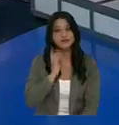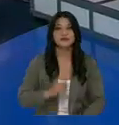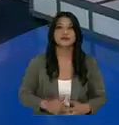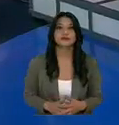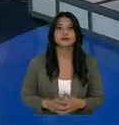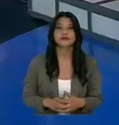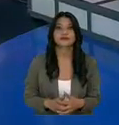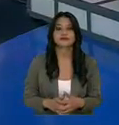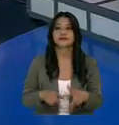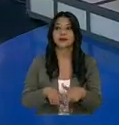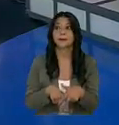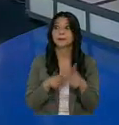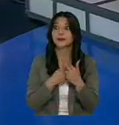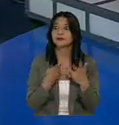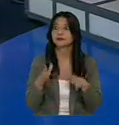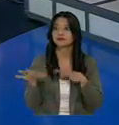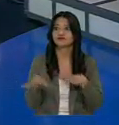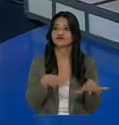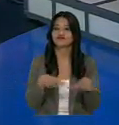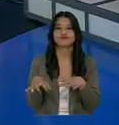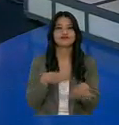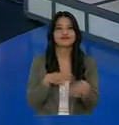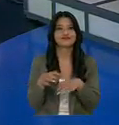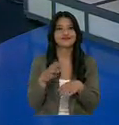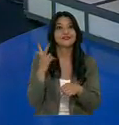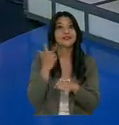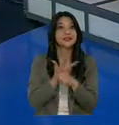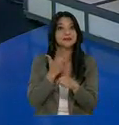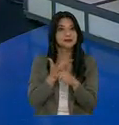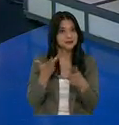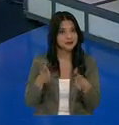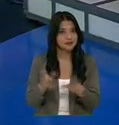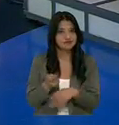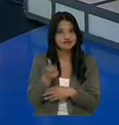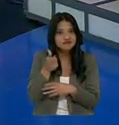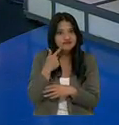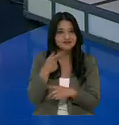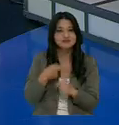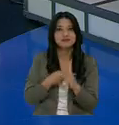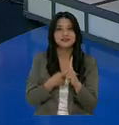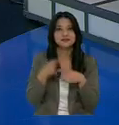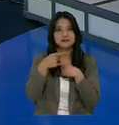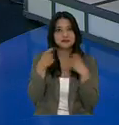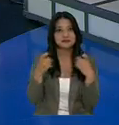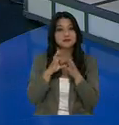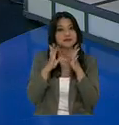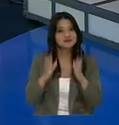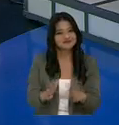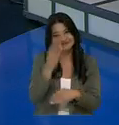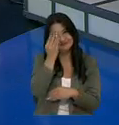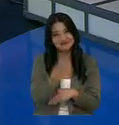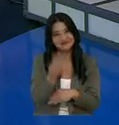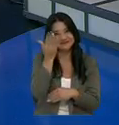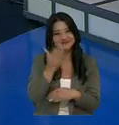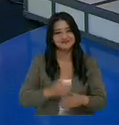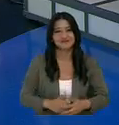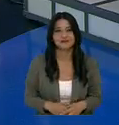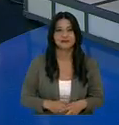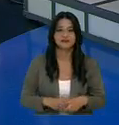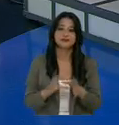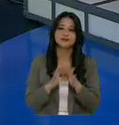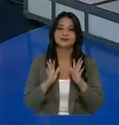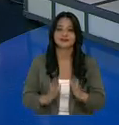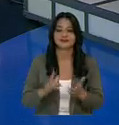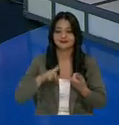Laboralmente iniciamos el tercer mes del año. ¡Qué bárbaro! ¿Cómo corre el tiempo? Mi querida Ale, buenos días. Ratoncito igual. Robert y Anita,